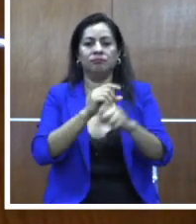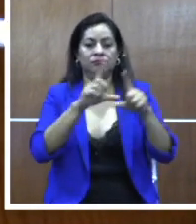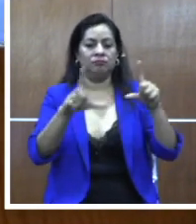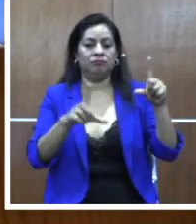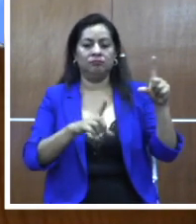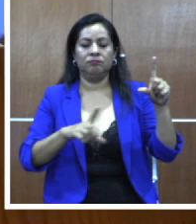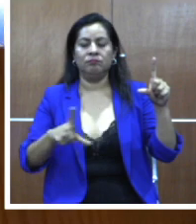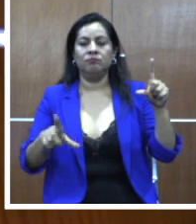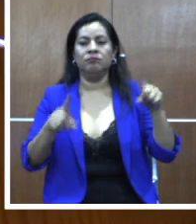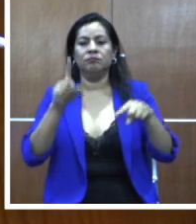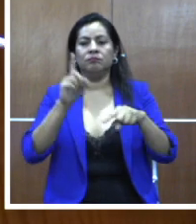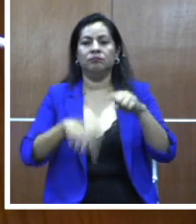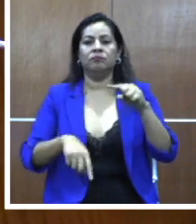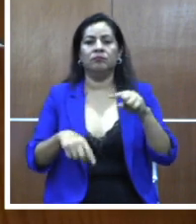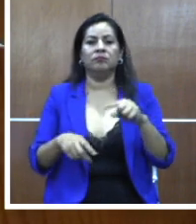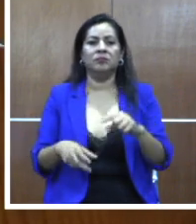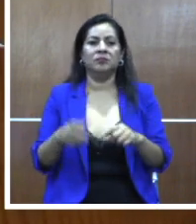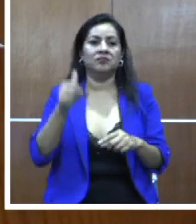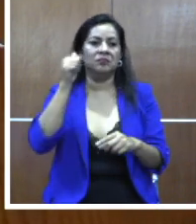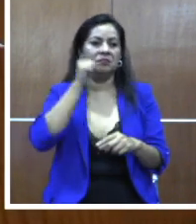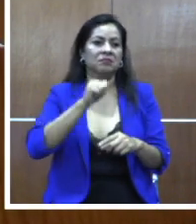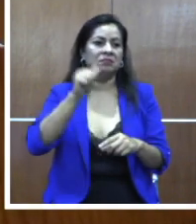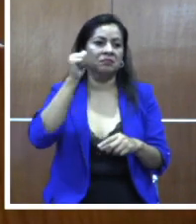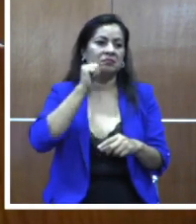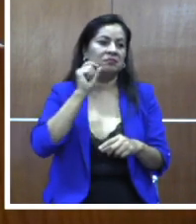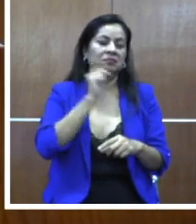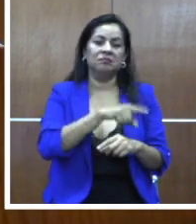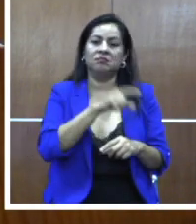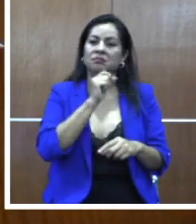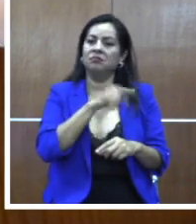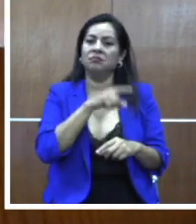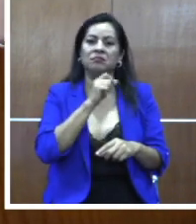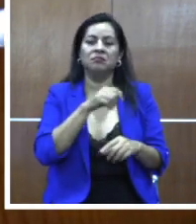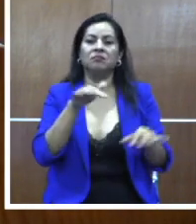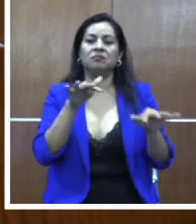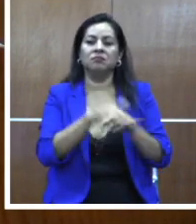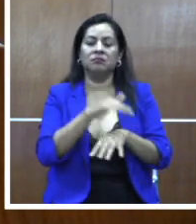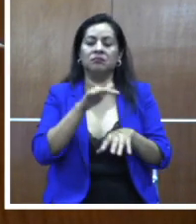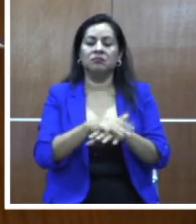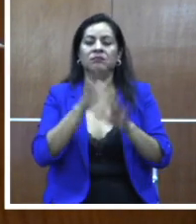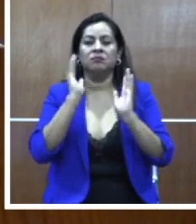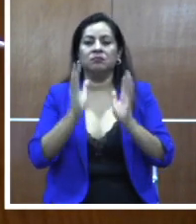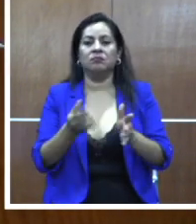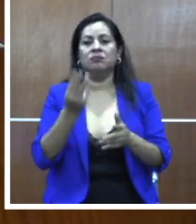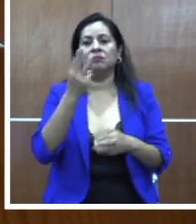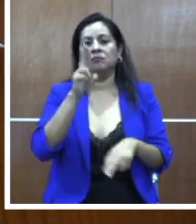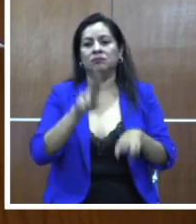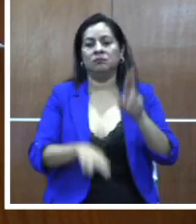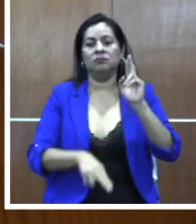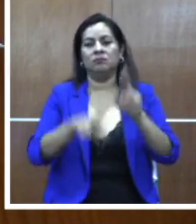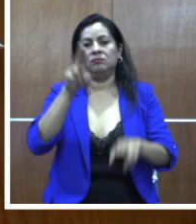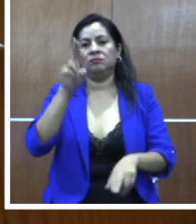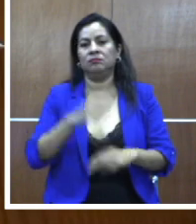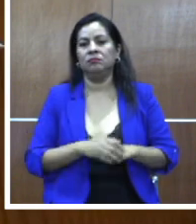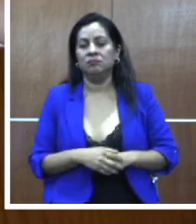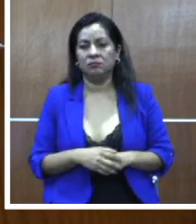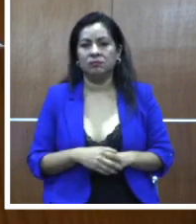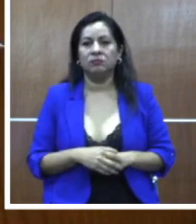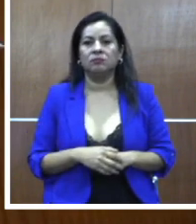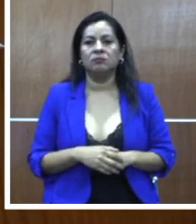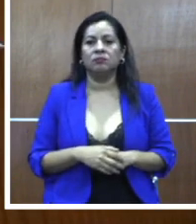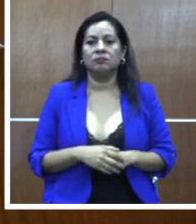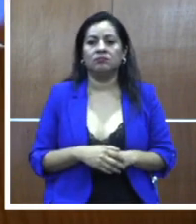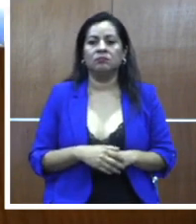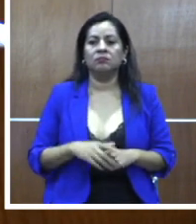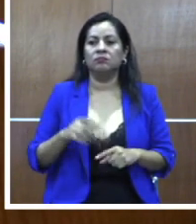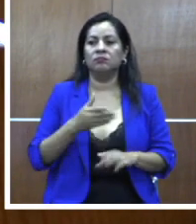República, venciendo a la dictadura perfecta. Hemos renovado por fin los tres poderes.